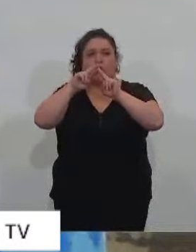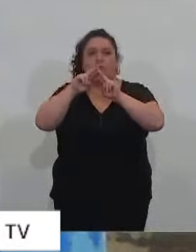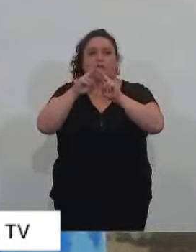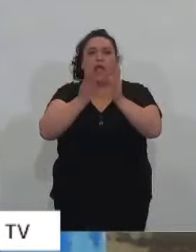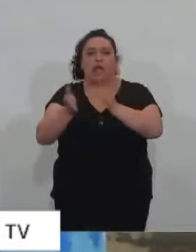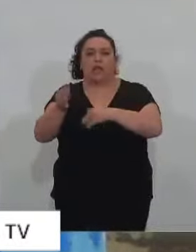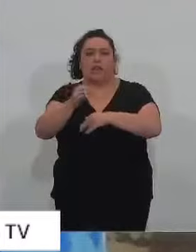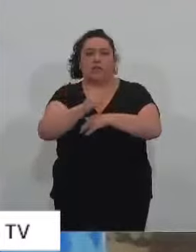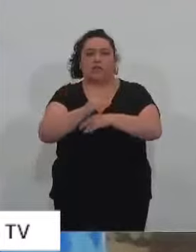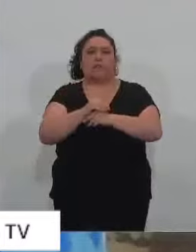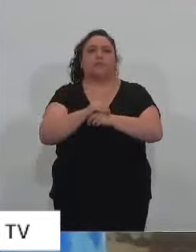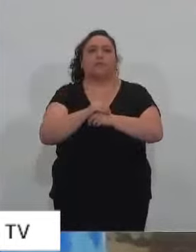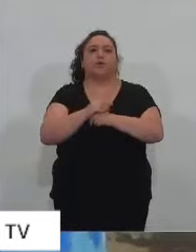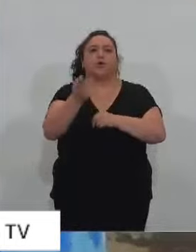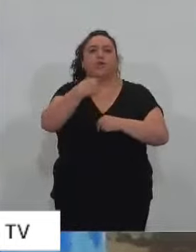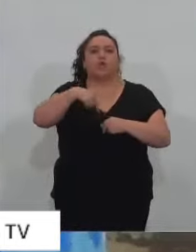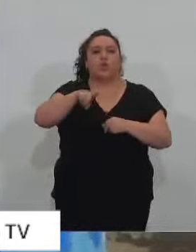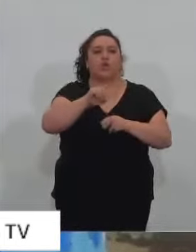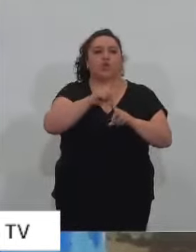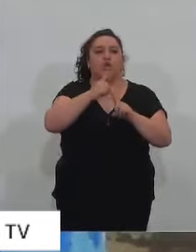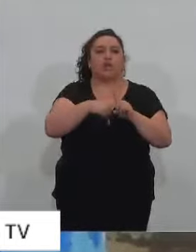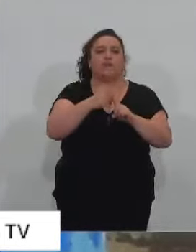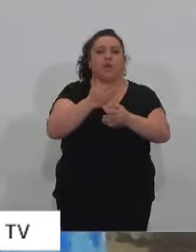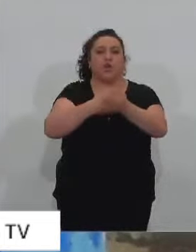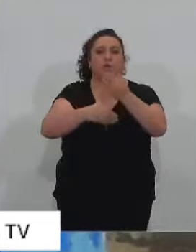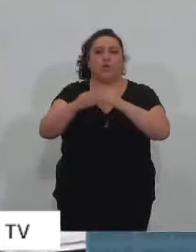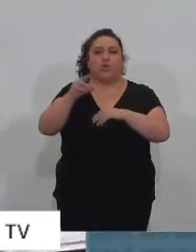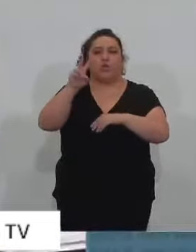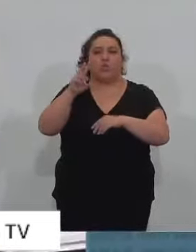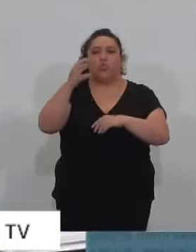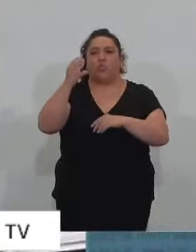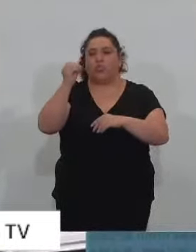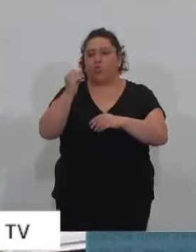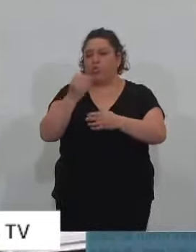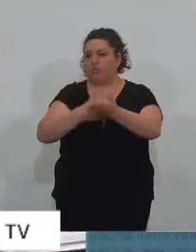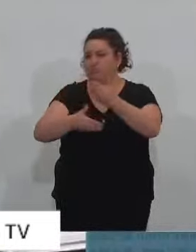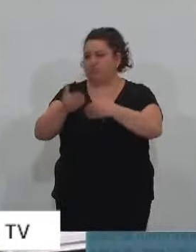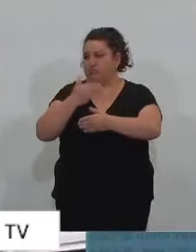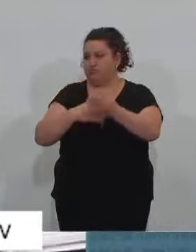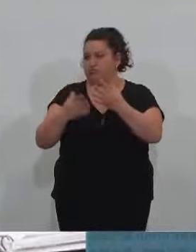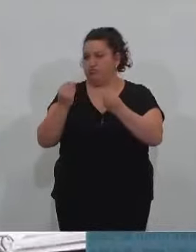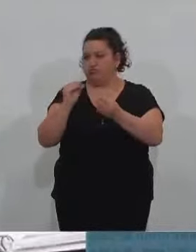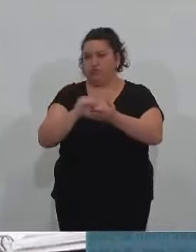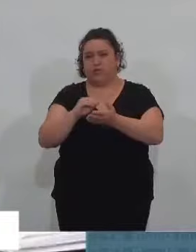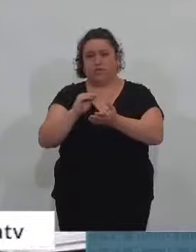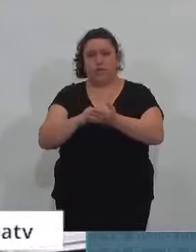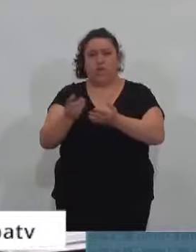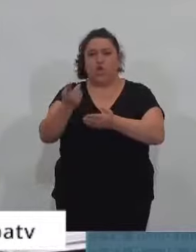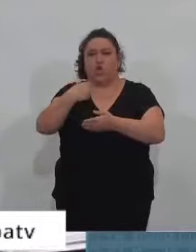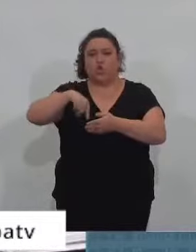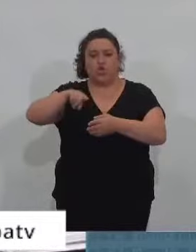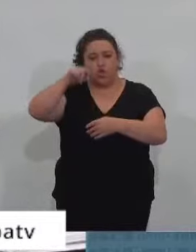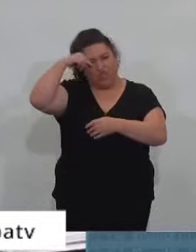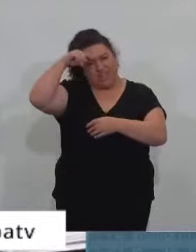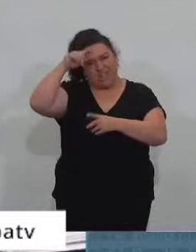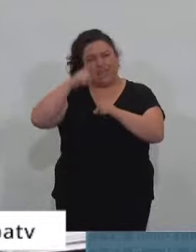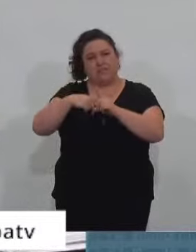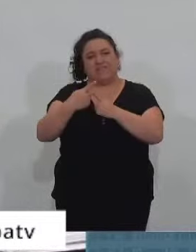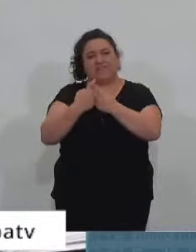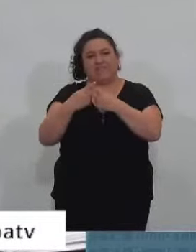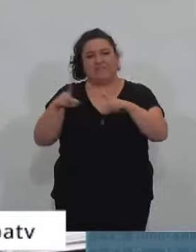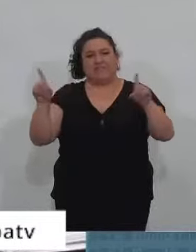con la UCO son muy grandes, muy extensos, usted lo sabe, tenemos cátedras de muchos niveles. Eso se lo comenté yo al rector, nuestra idea es la